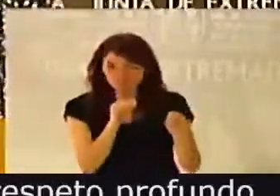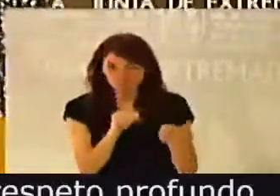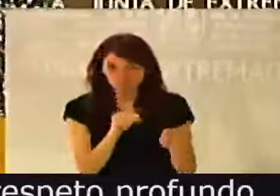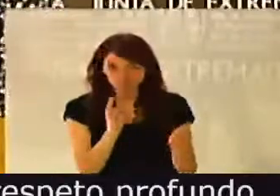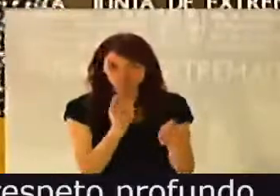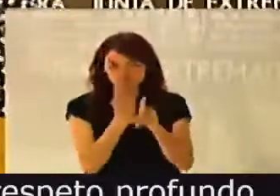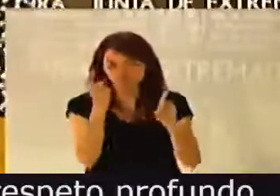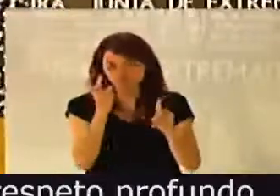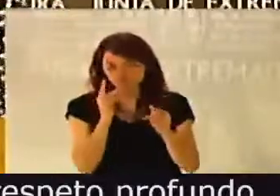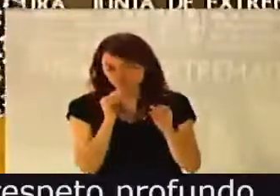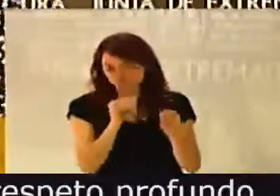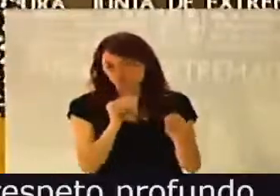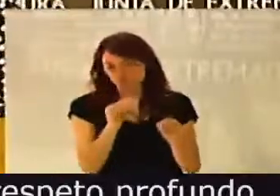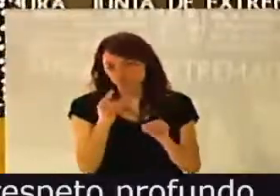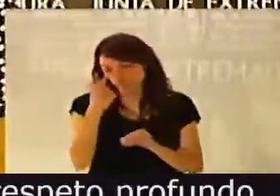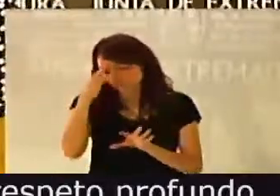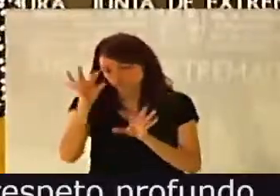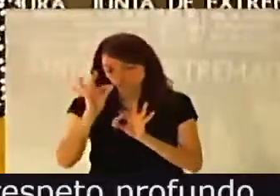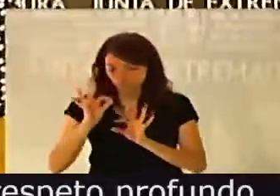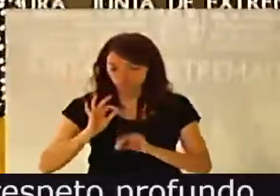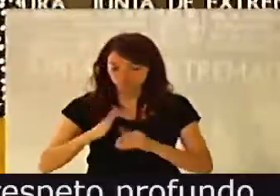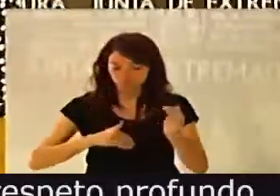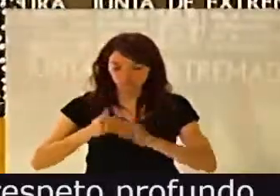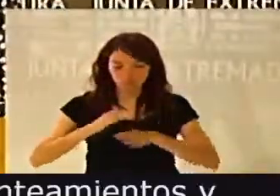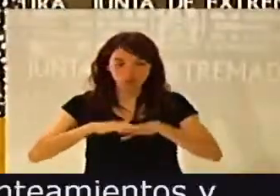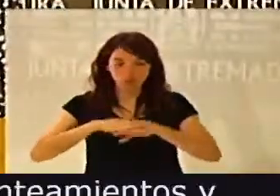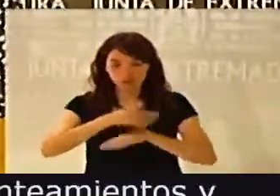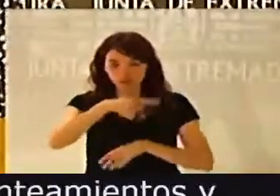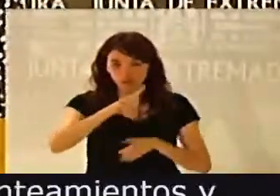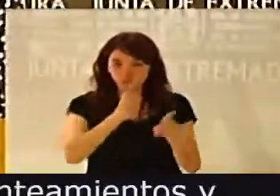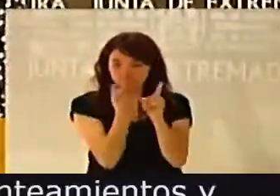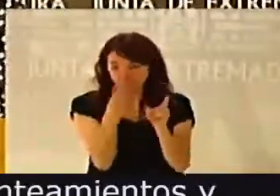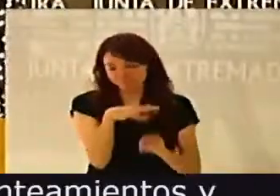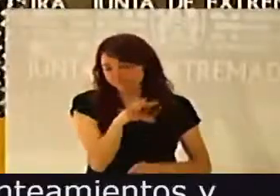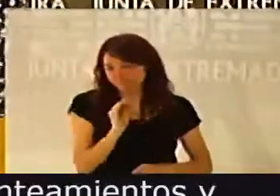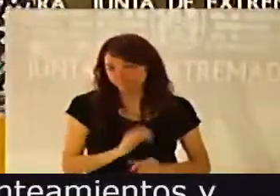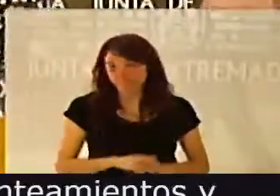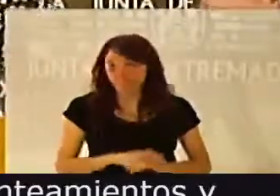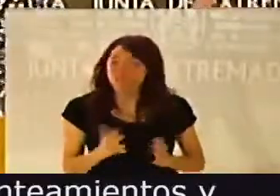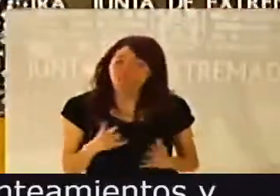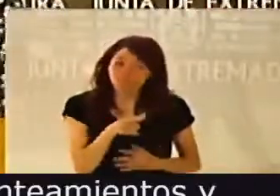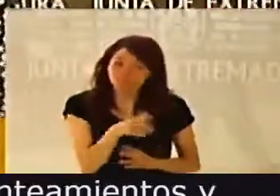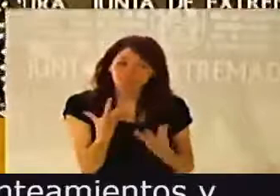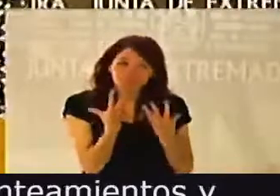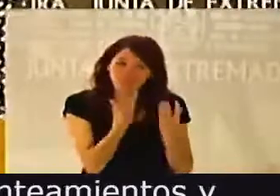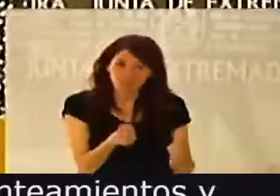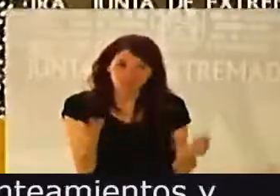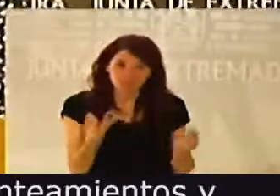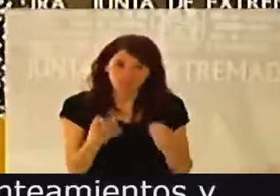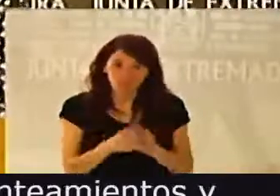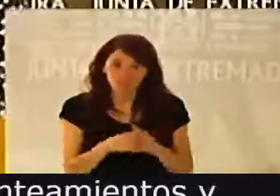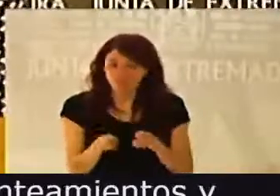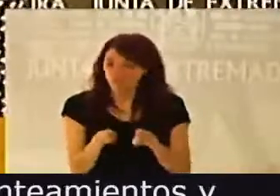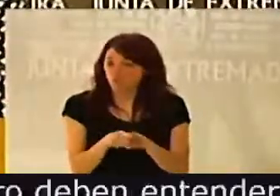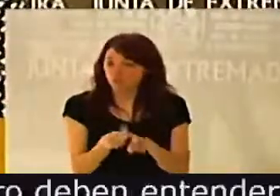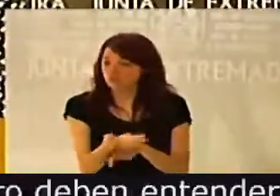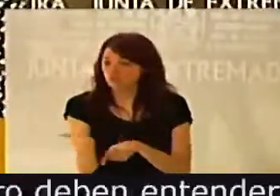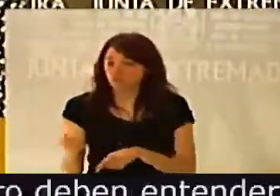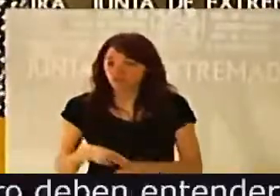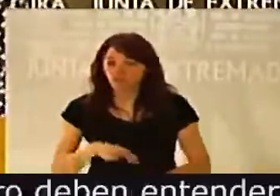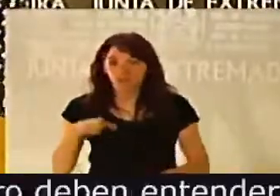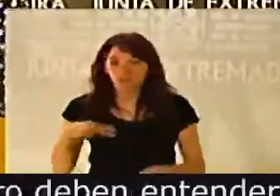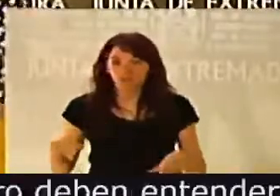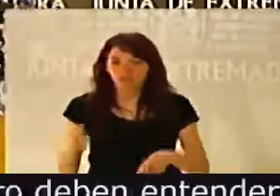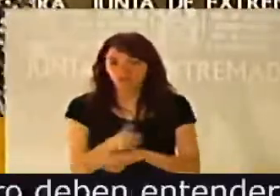negativa respecto de los planteamientos y decisiones que está tomando este Gobierno, pero deben entender también, como lo entenderán el conjunto de los ciudadanos que no